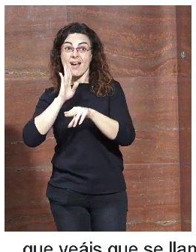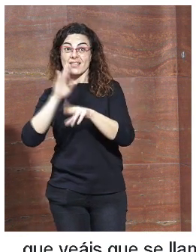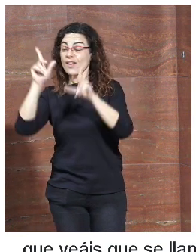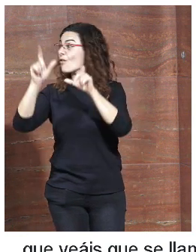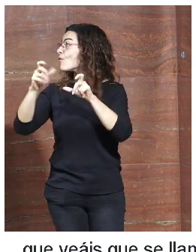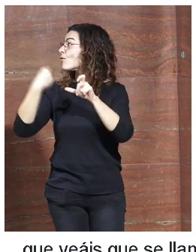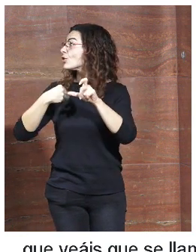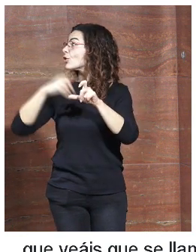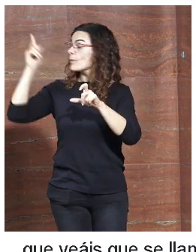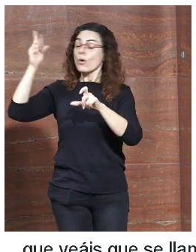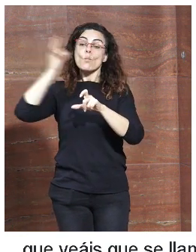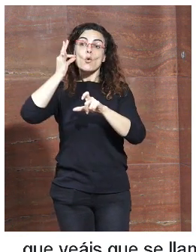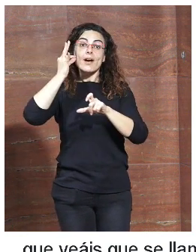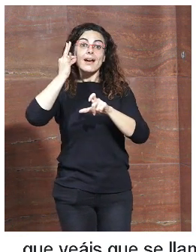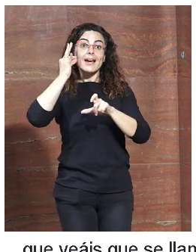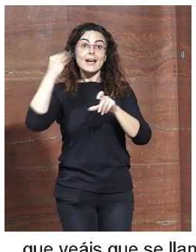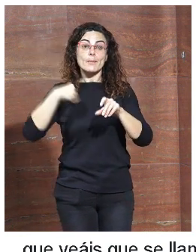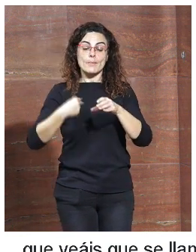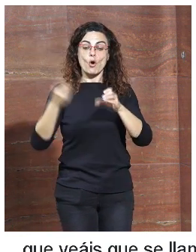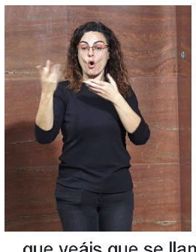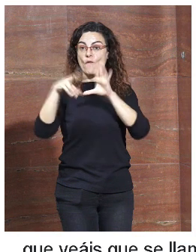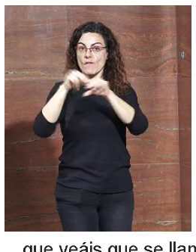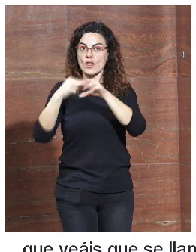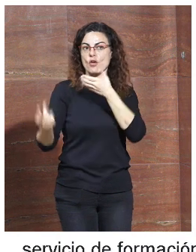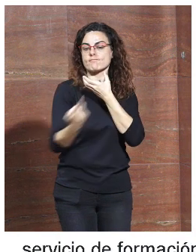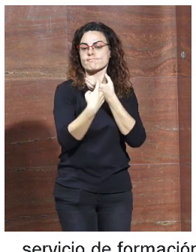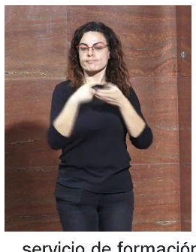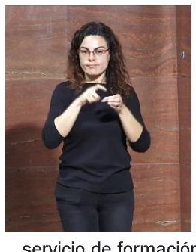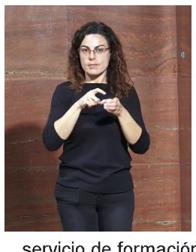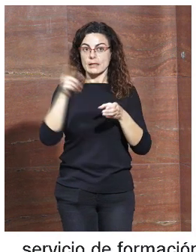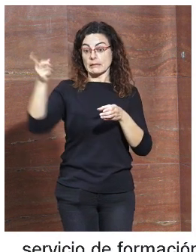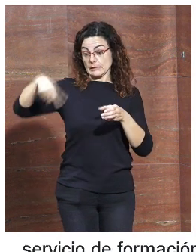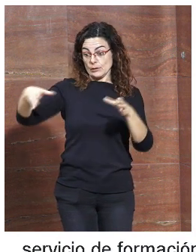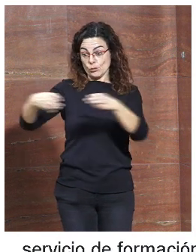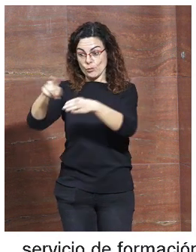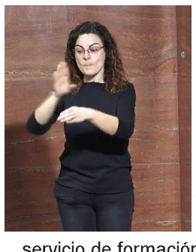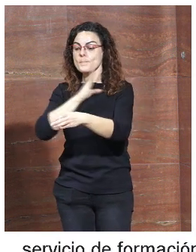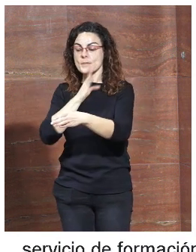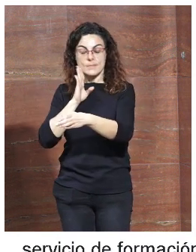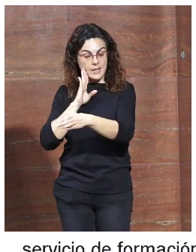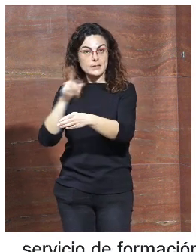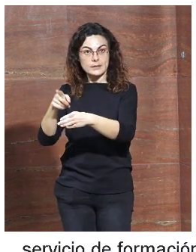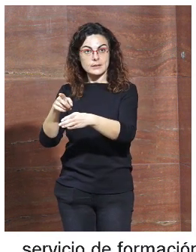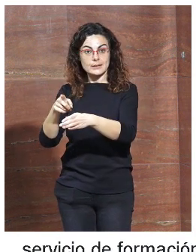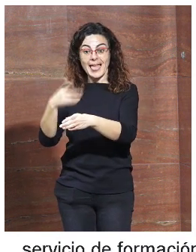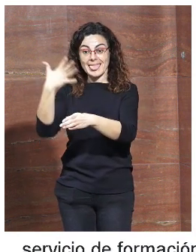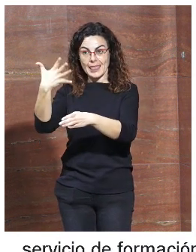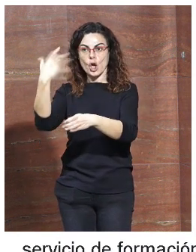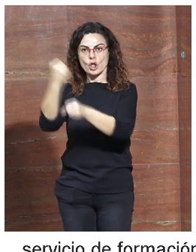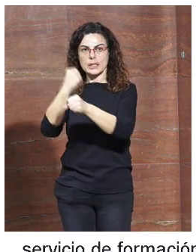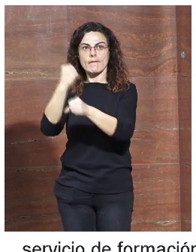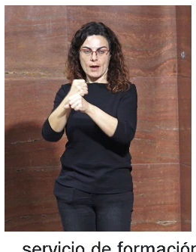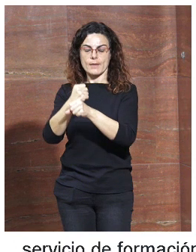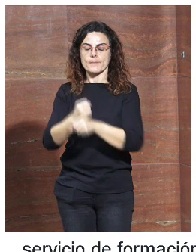es la foto de las mujeres que participaron en el vídeo. 2 de ellas son madres y las 5 son